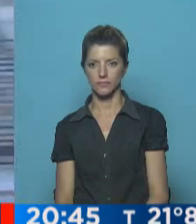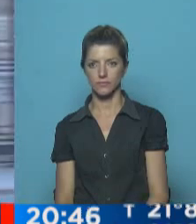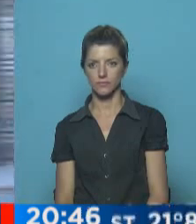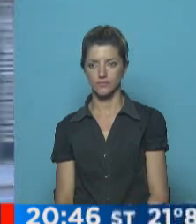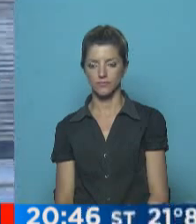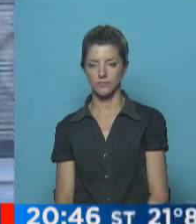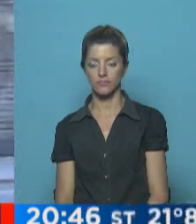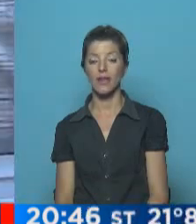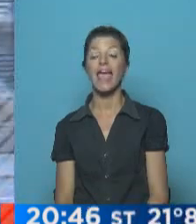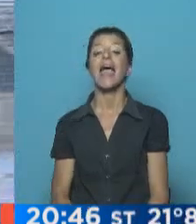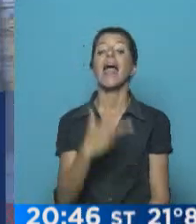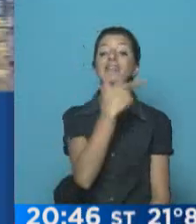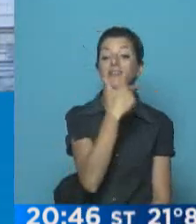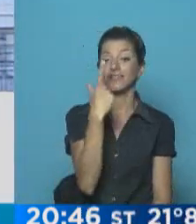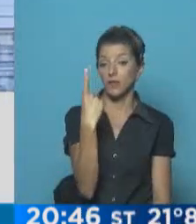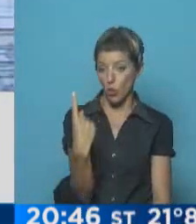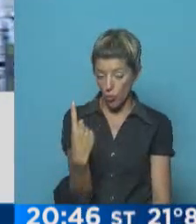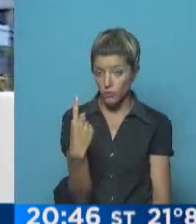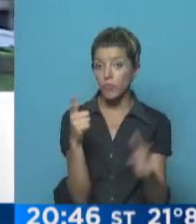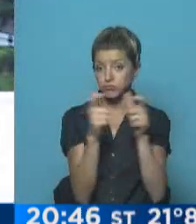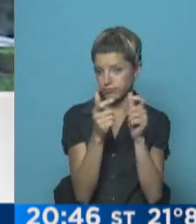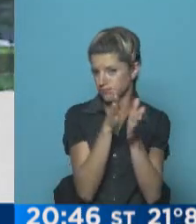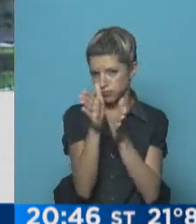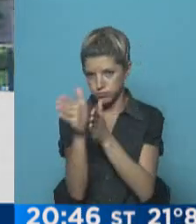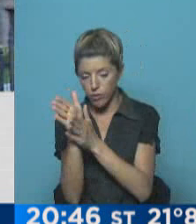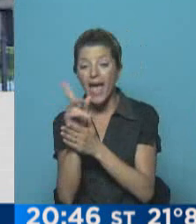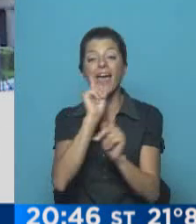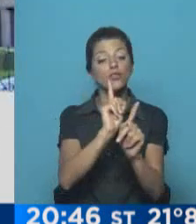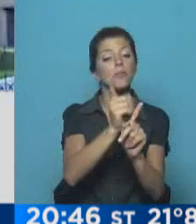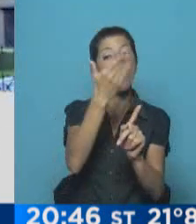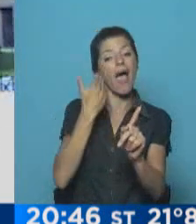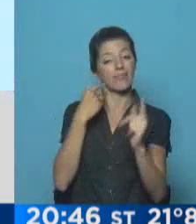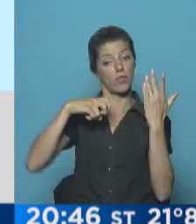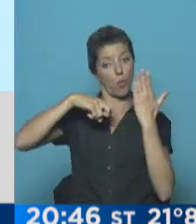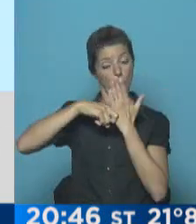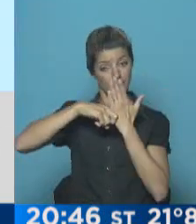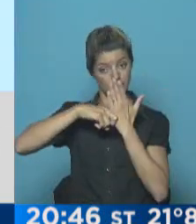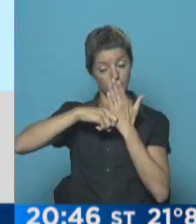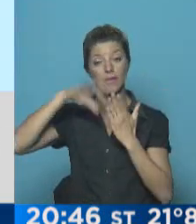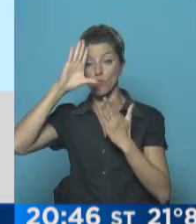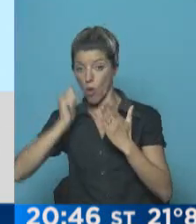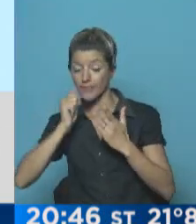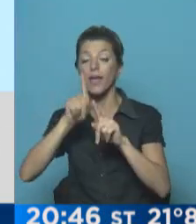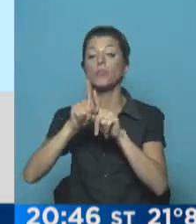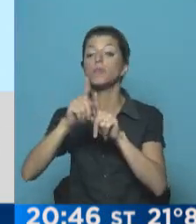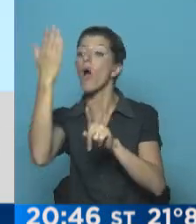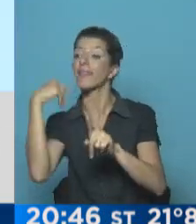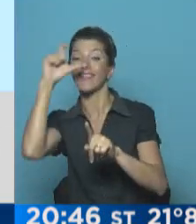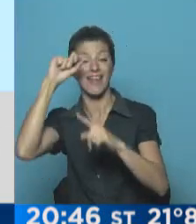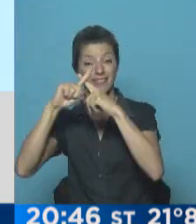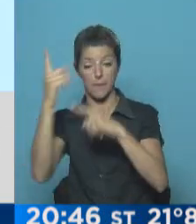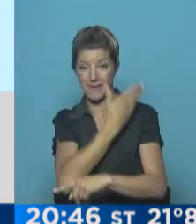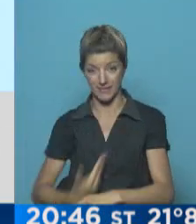Se retiraron 31 pliegos del Senado. Eran de jueces y fiscales, los cuales fueron enviados por la expresidenta